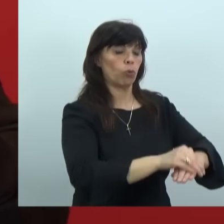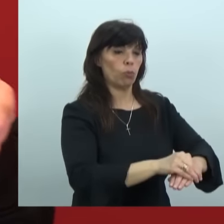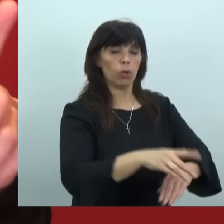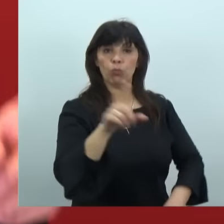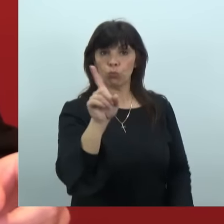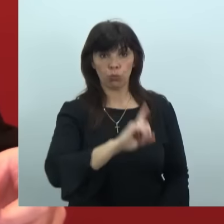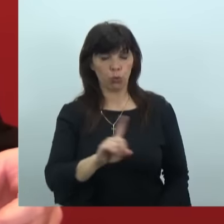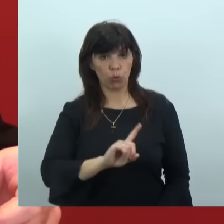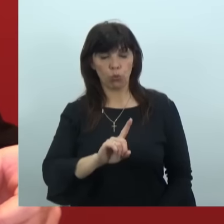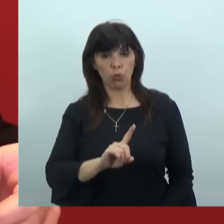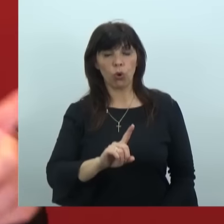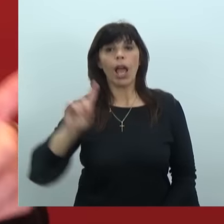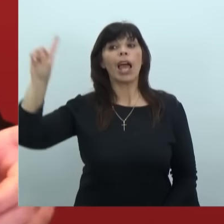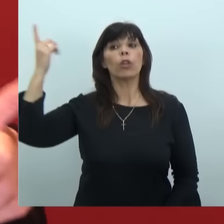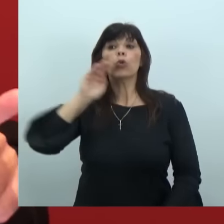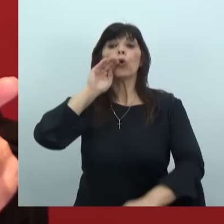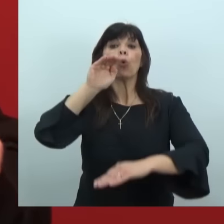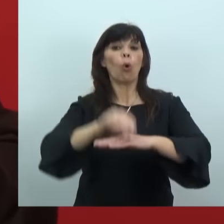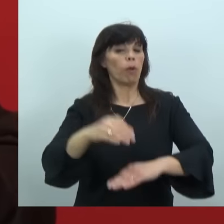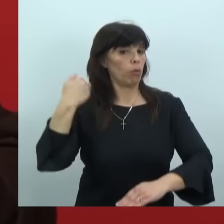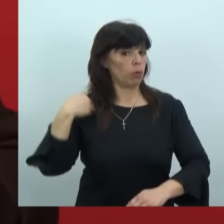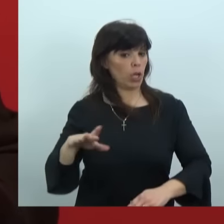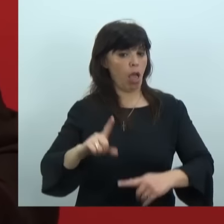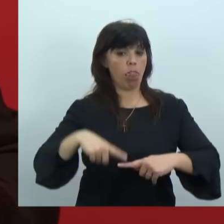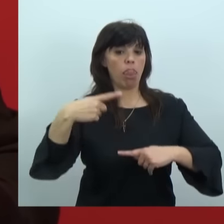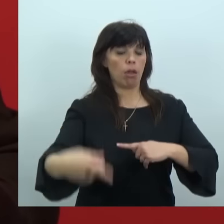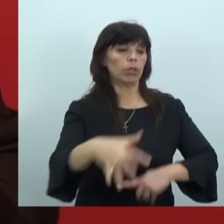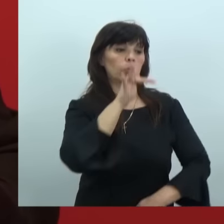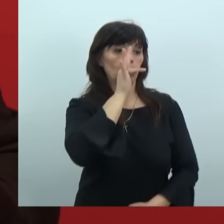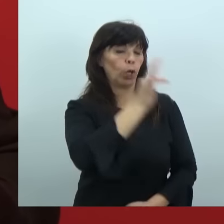Él ya lo cumplió y luego te lo promete.